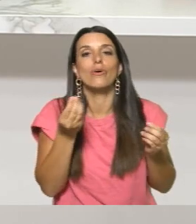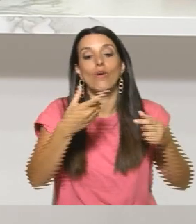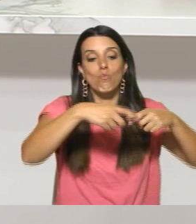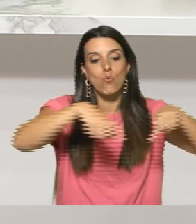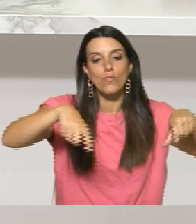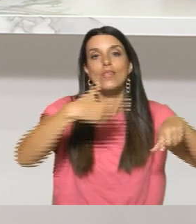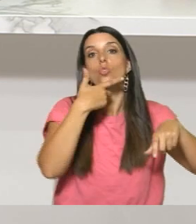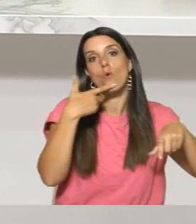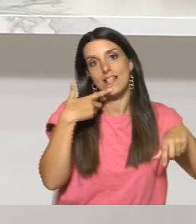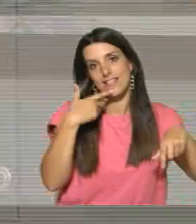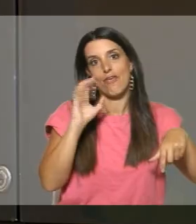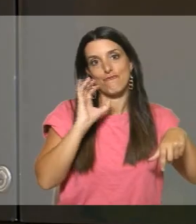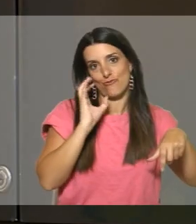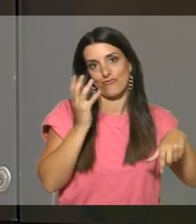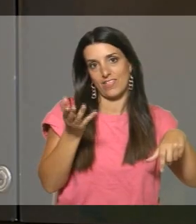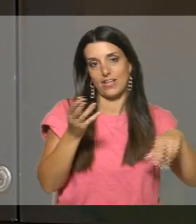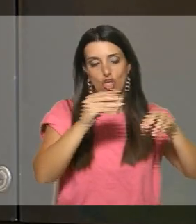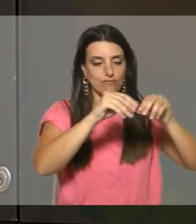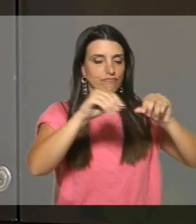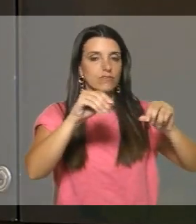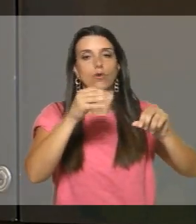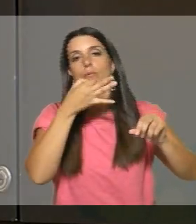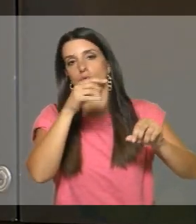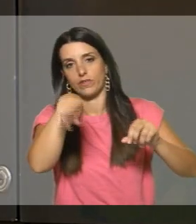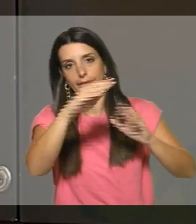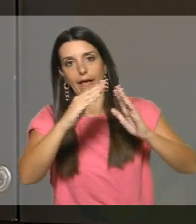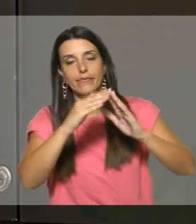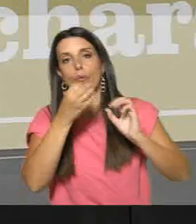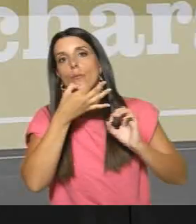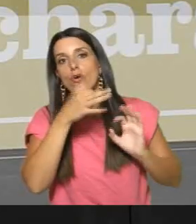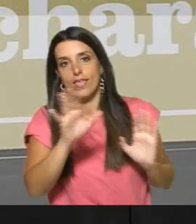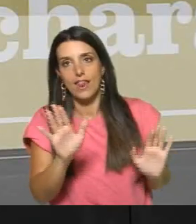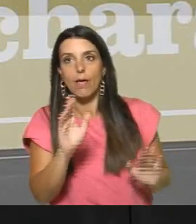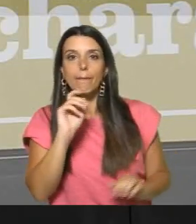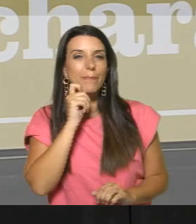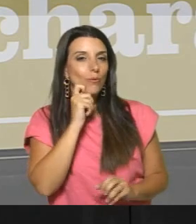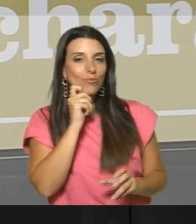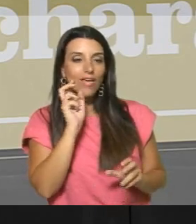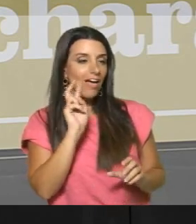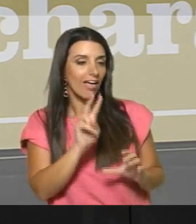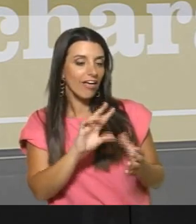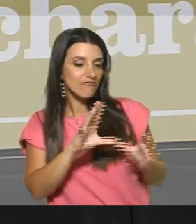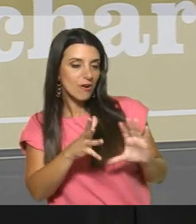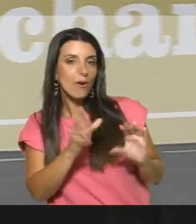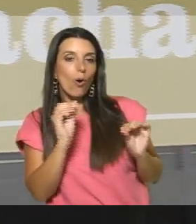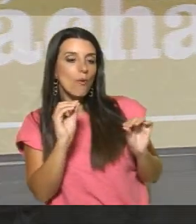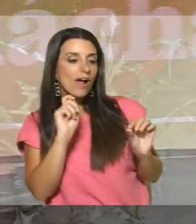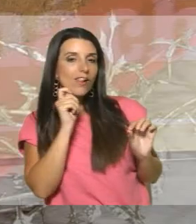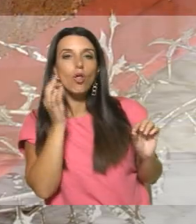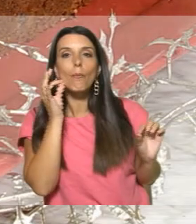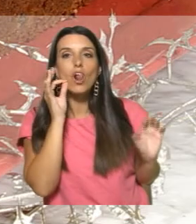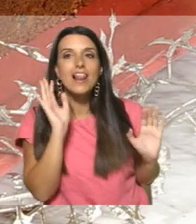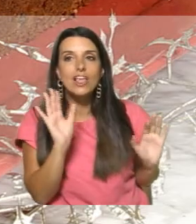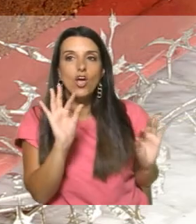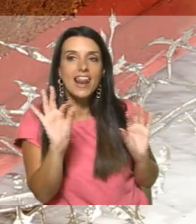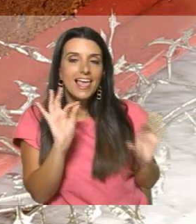pusimos mucha fruta. Toda esta fruta que le pusimos por arriba es opcional para que ustedes en casa lo vean. Me encanta, qué divina. En este caso, me encanta lo que elegiste, además. Claro,